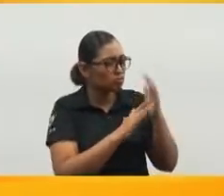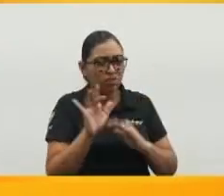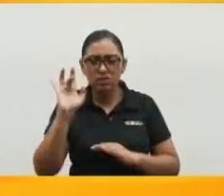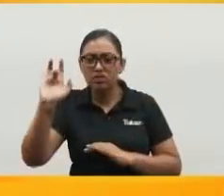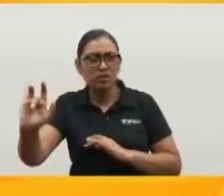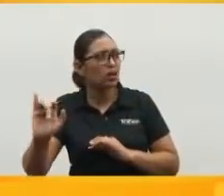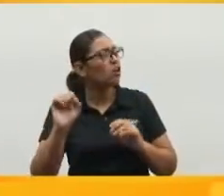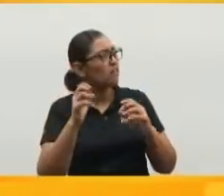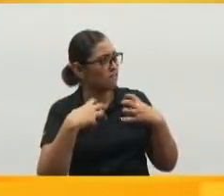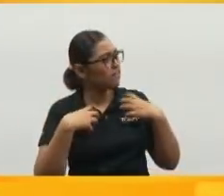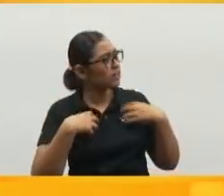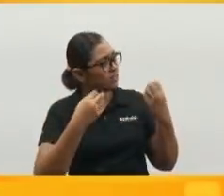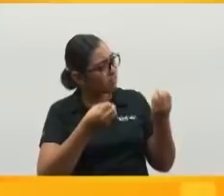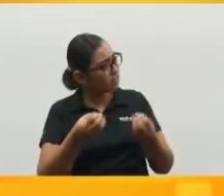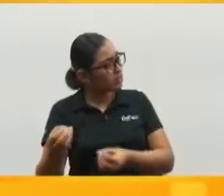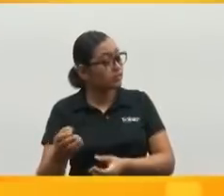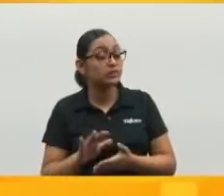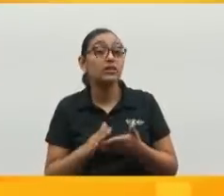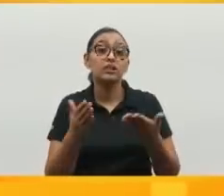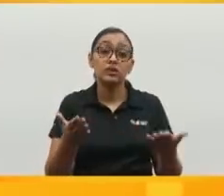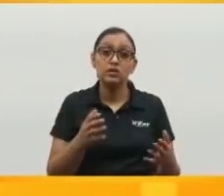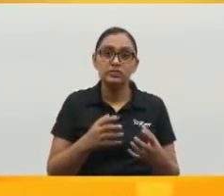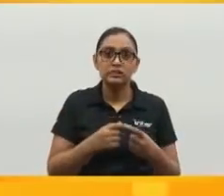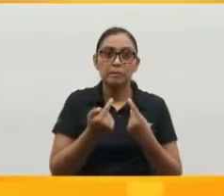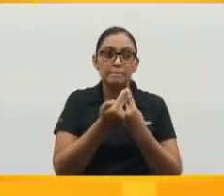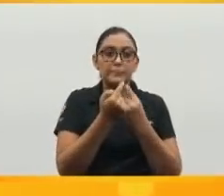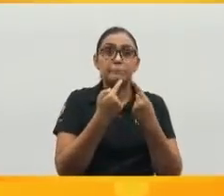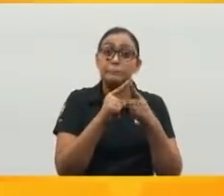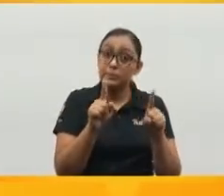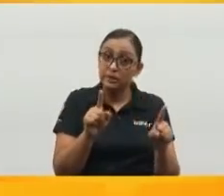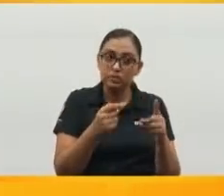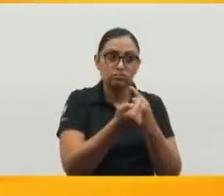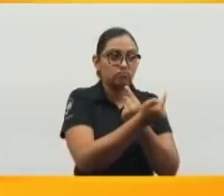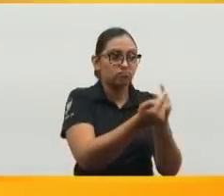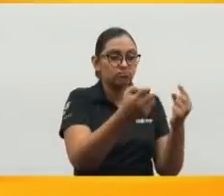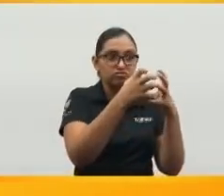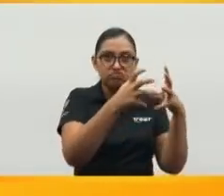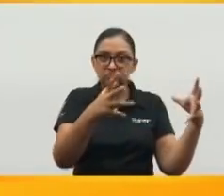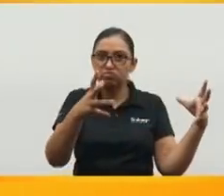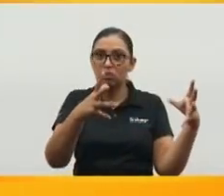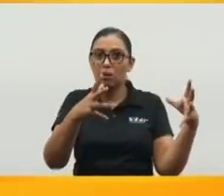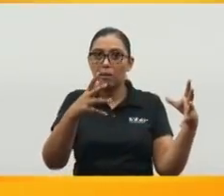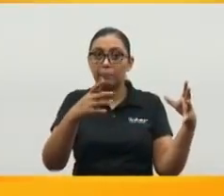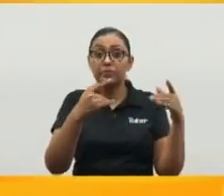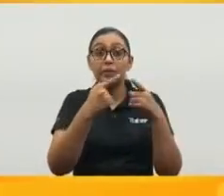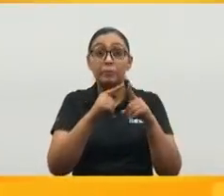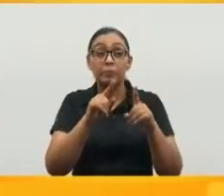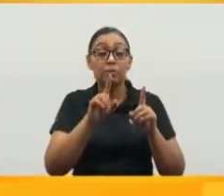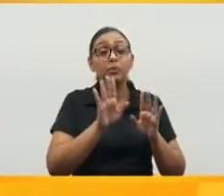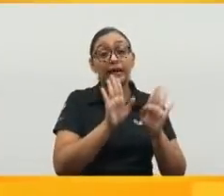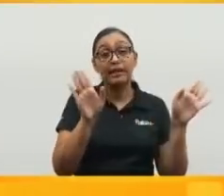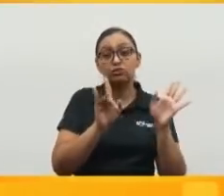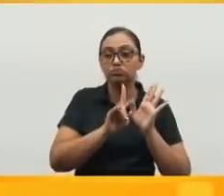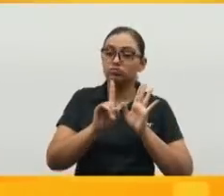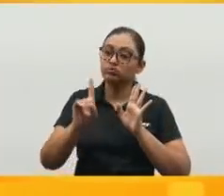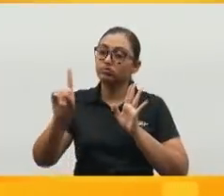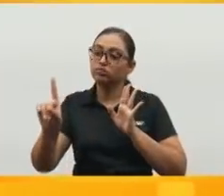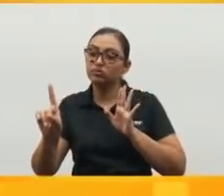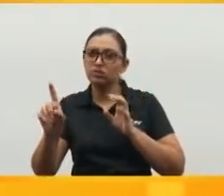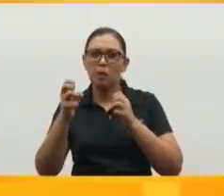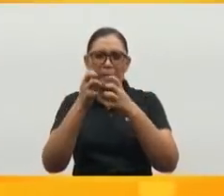él, le seguía una multitud y le esperaban o le apretaban. Pero cuando una mujer hacía 12 años padecía flujo de sangre y había